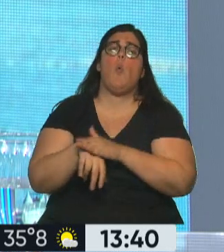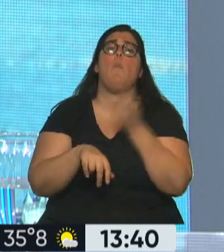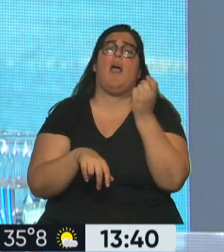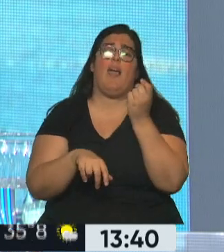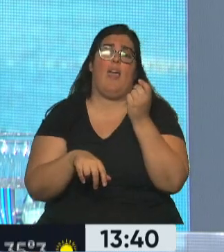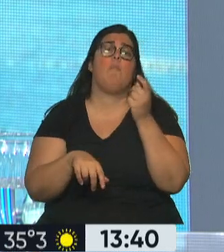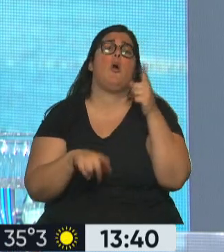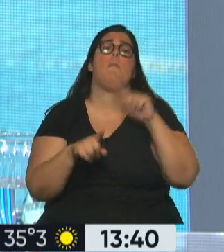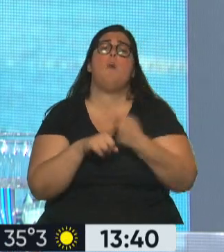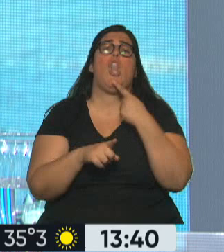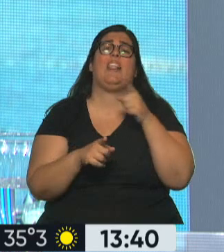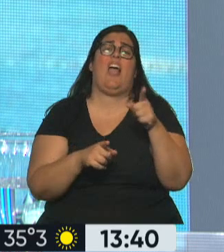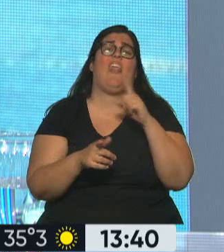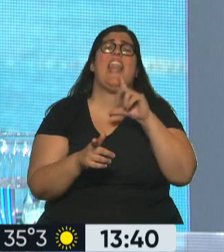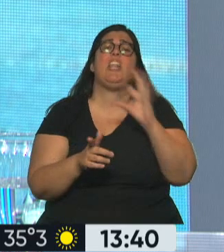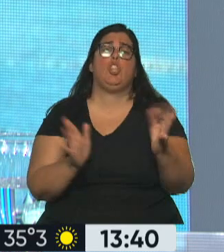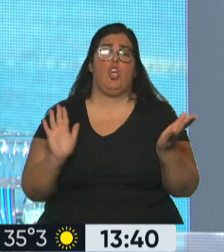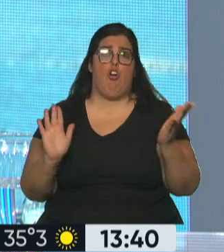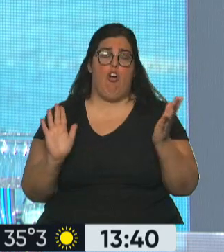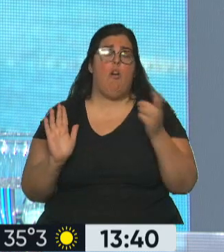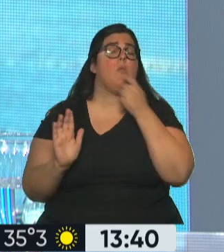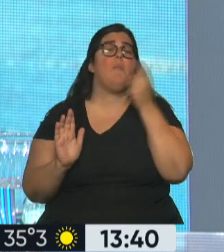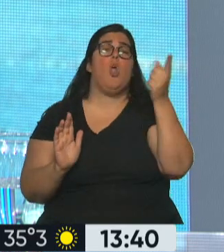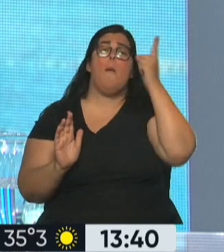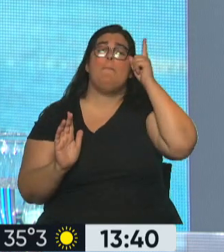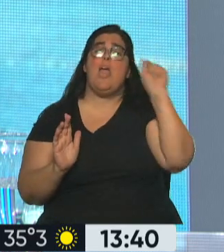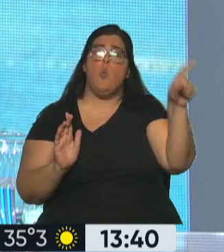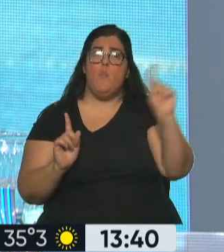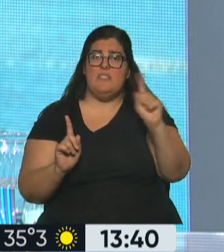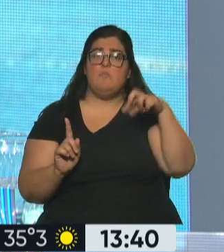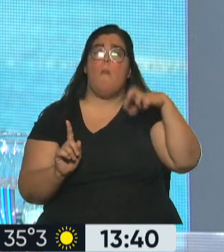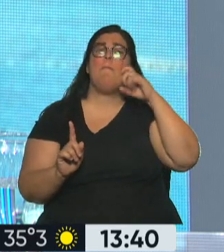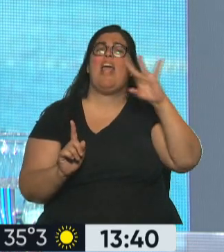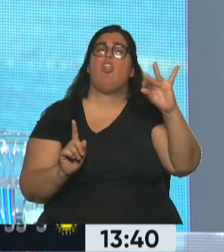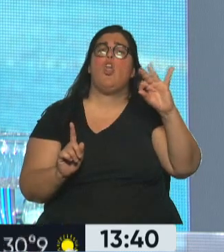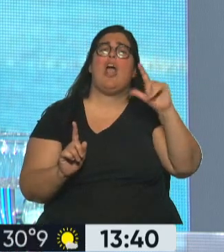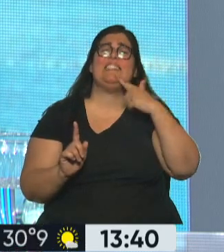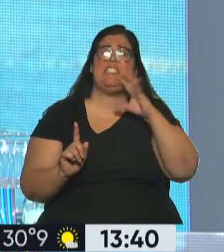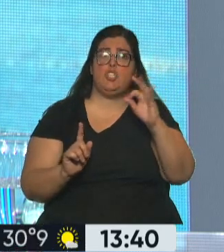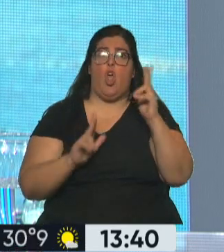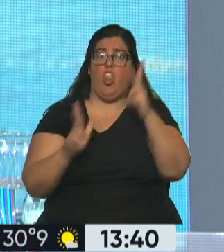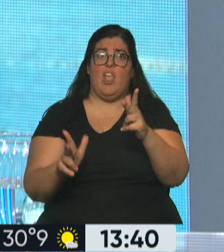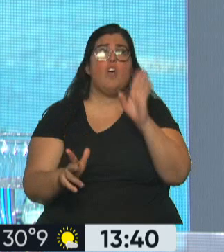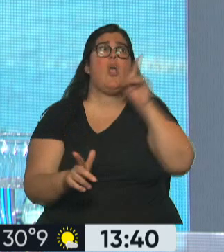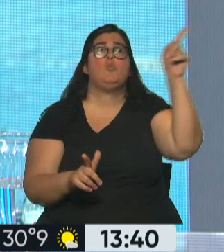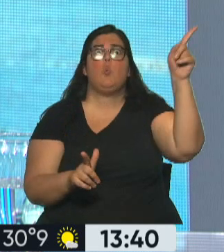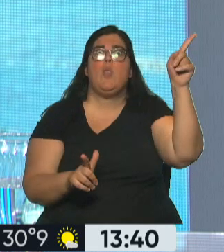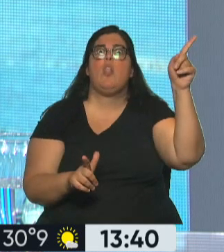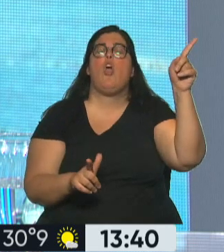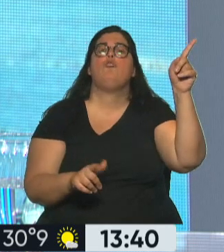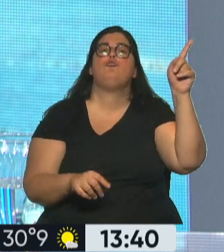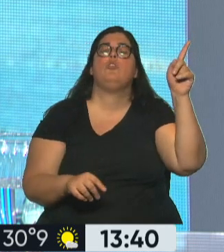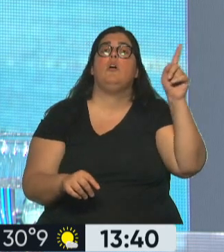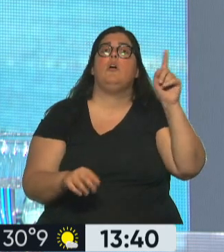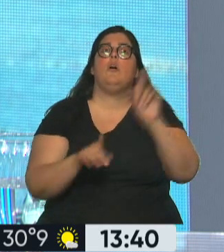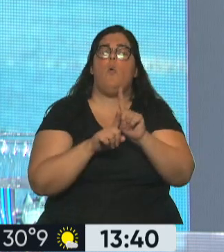el litio. Tenemos un incipiente ejemplo en Perú, donde el mismo Pedro Castillo dijo que Estados Unidos estaba